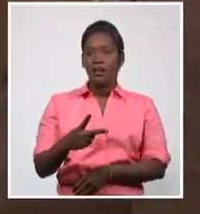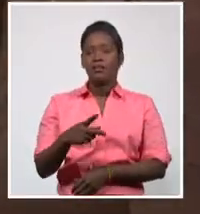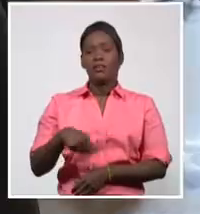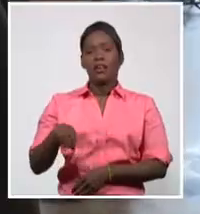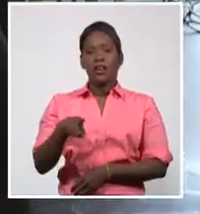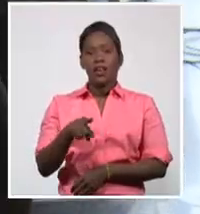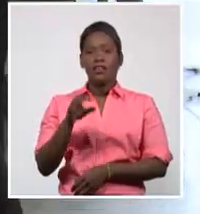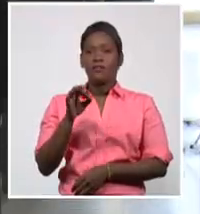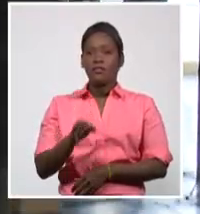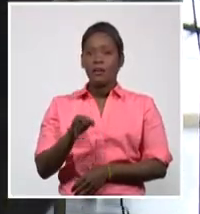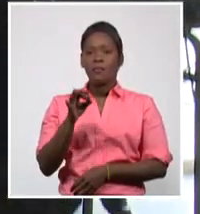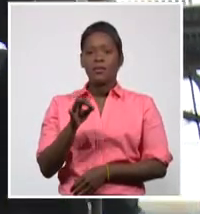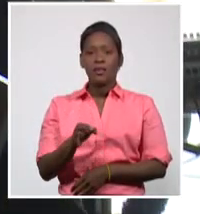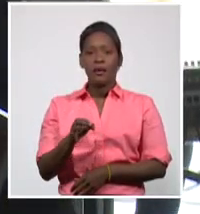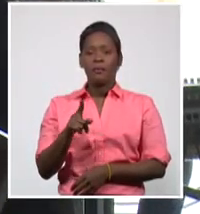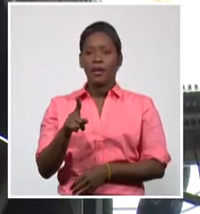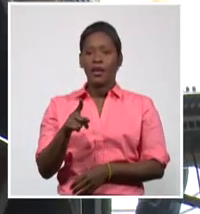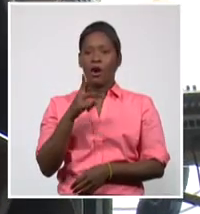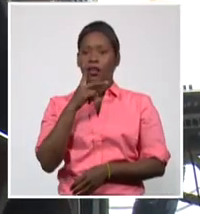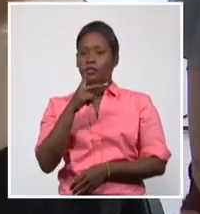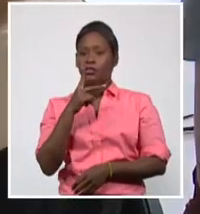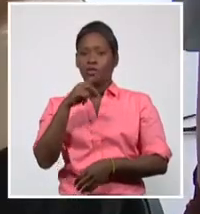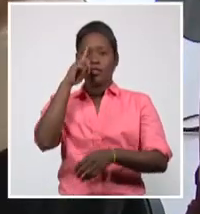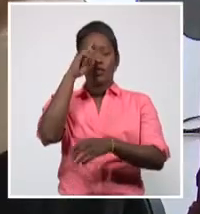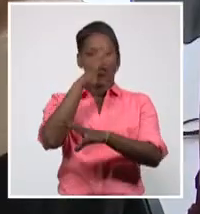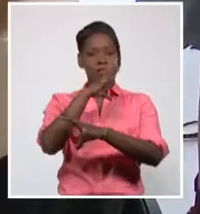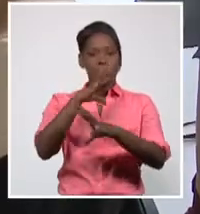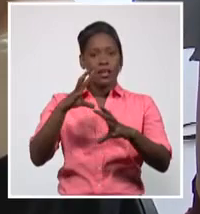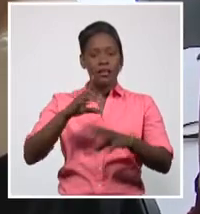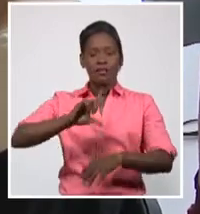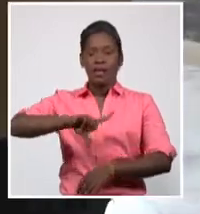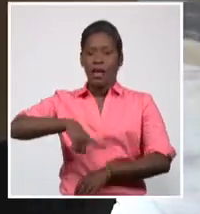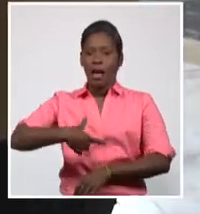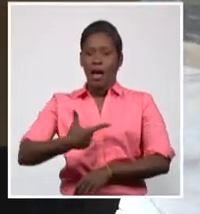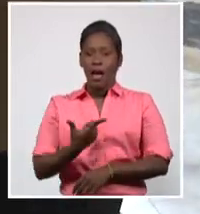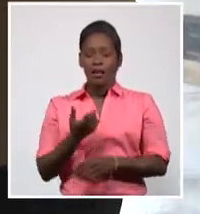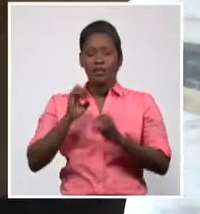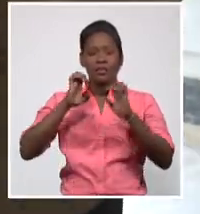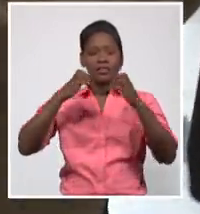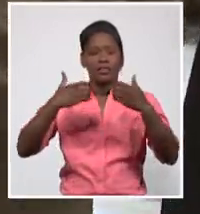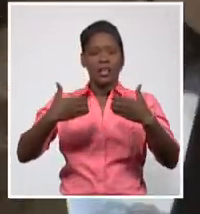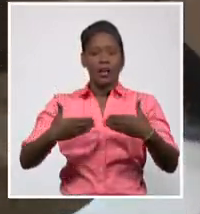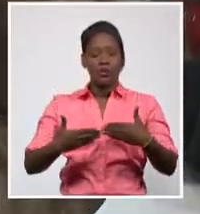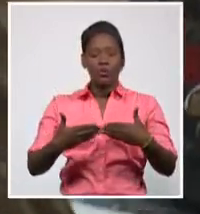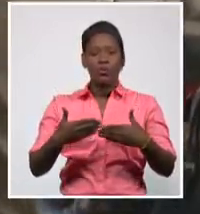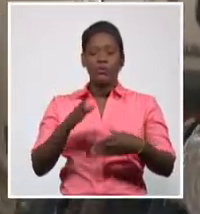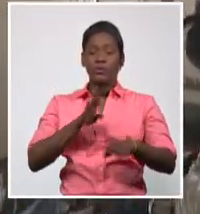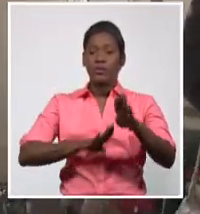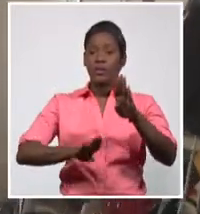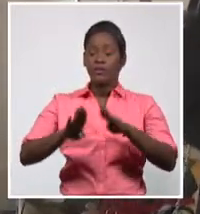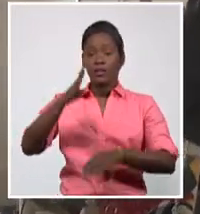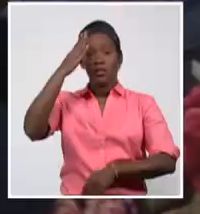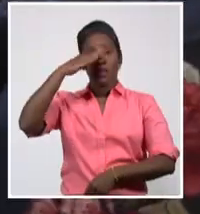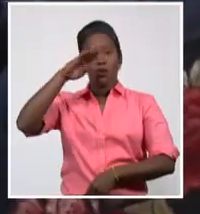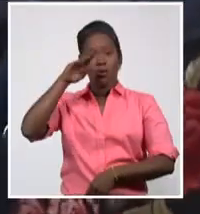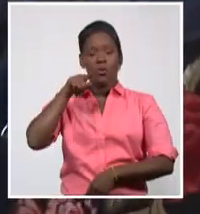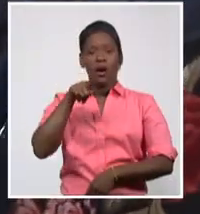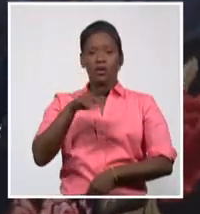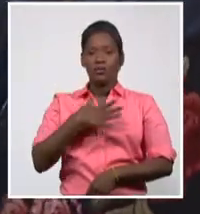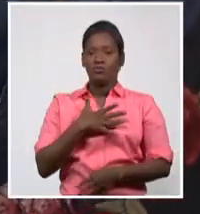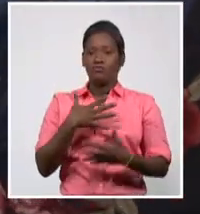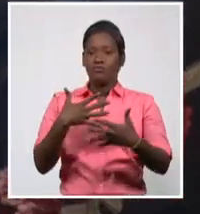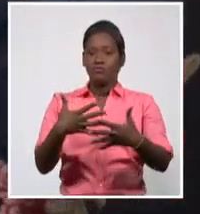esferas, la ciencia, el arte, la educación, la salud, la defensa de la patria, siguen siendo una revolución